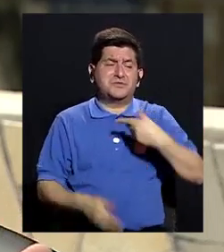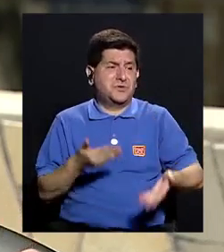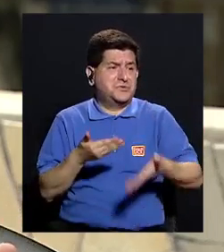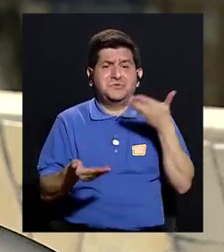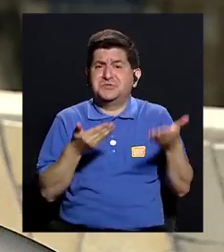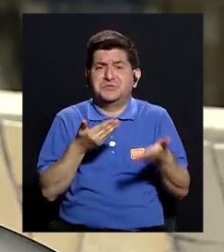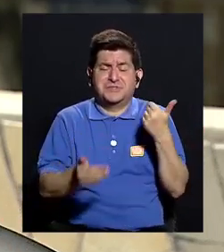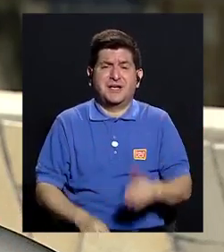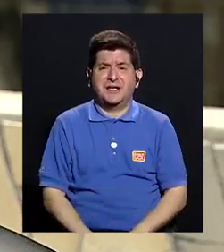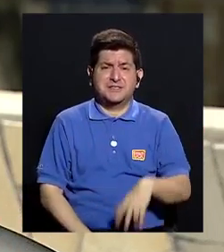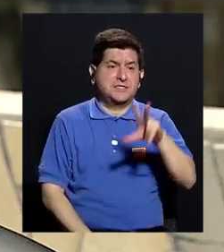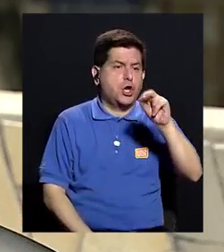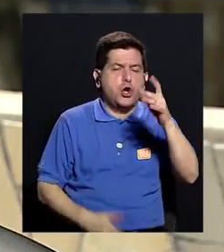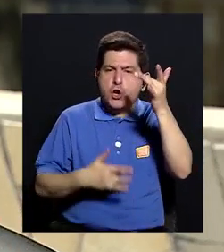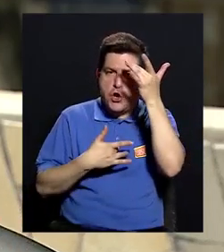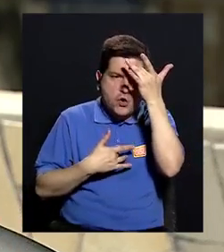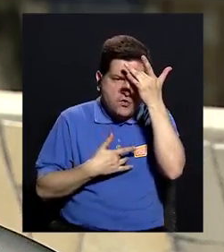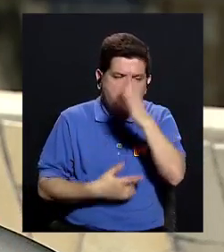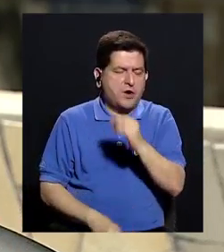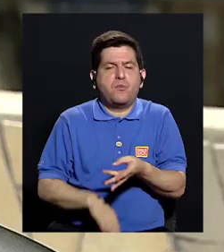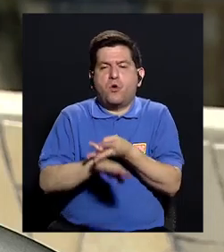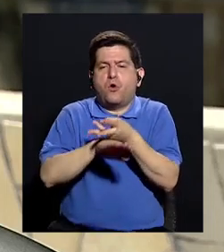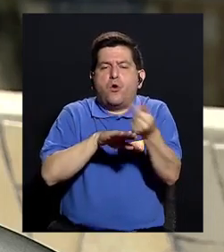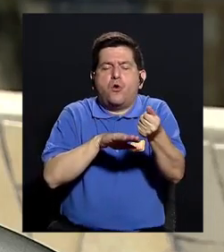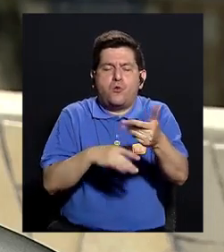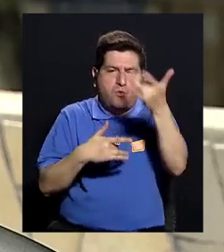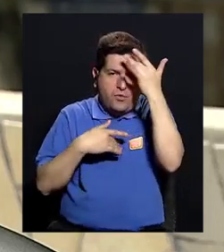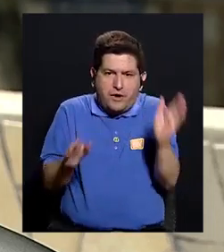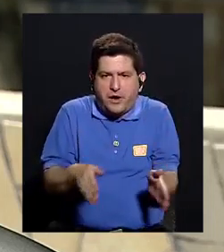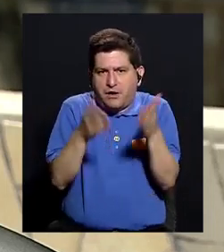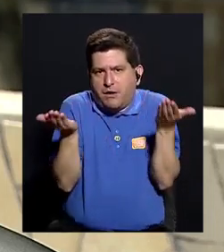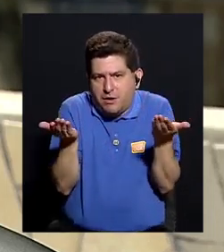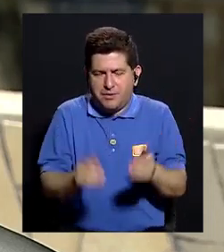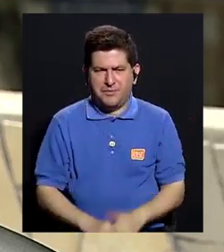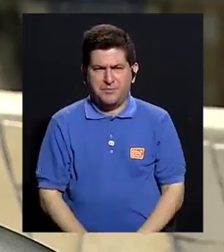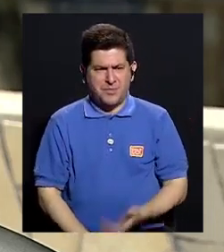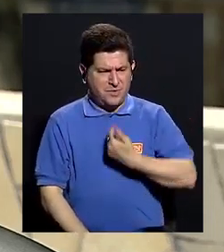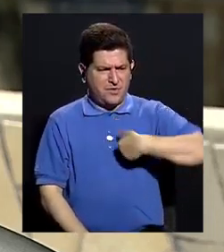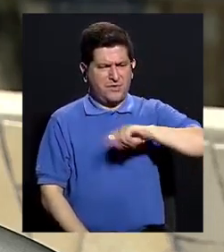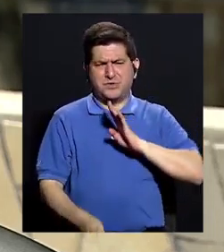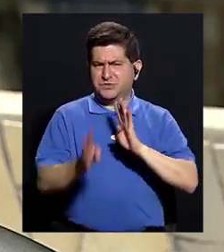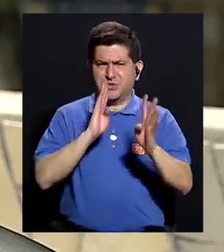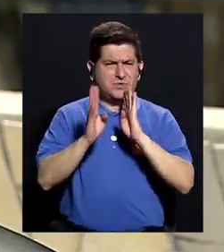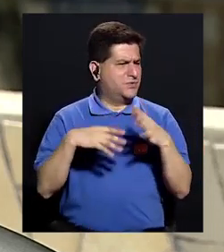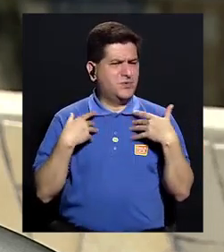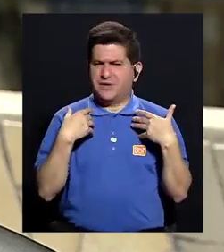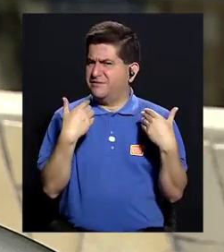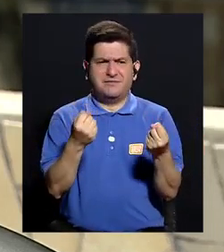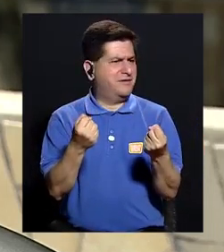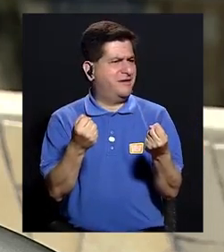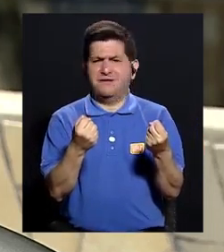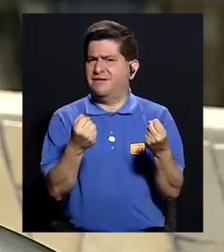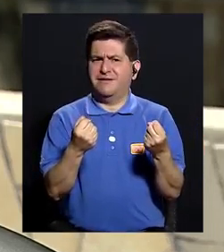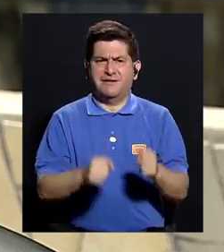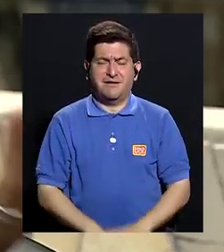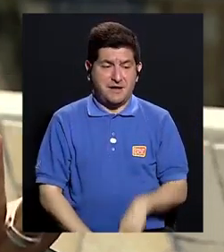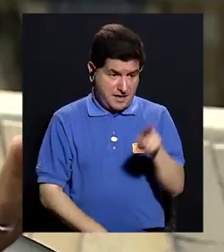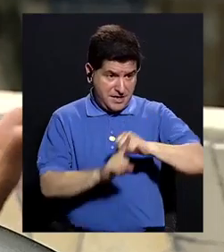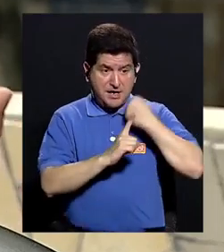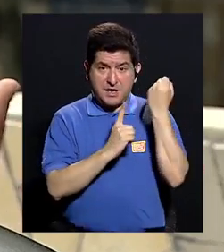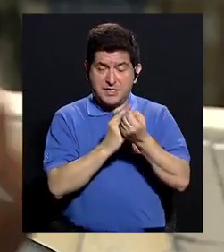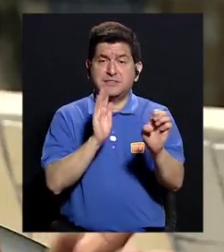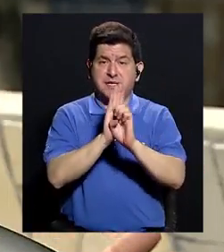básicamente de no estar enfermo o de cómo curar la enfermedad. Más bien hablamos poco de la salud. Y eso